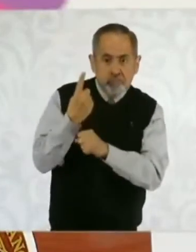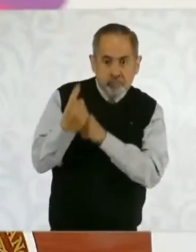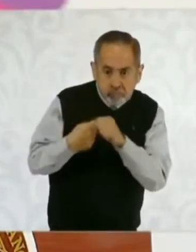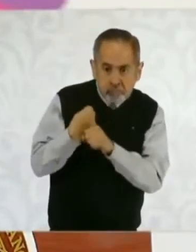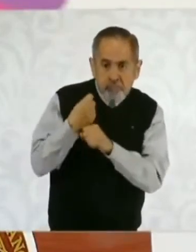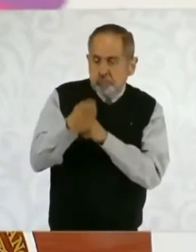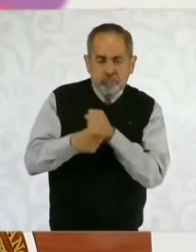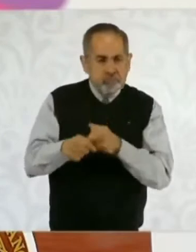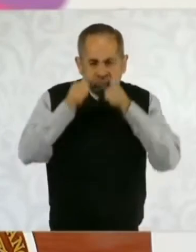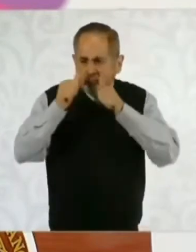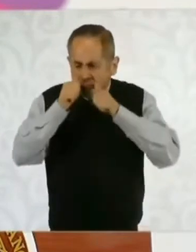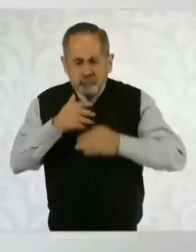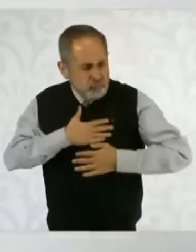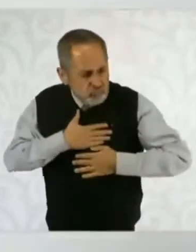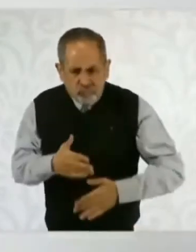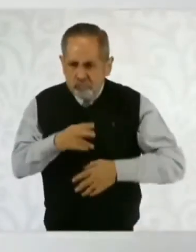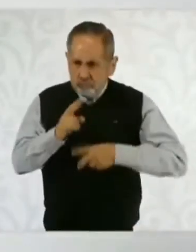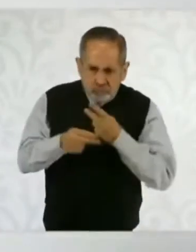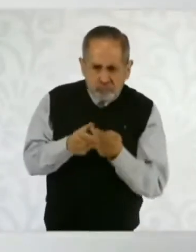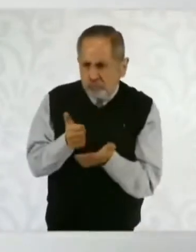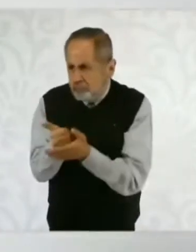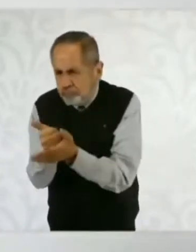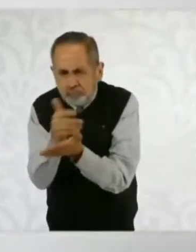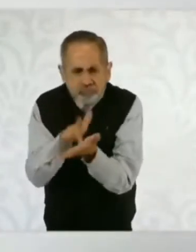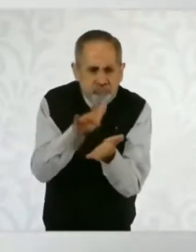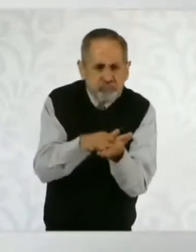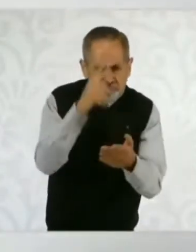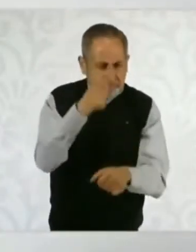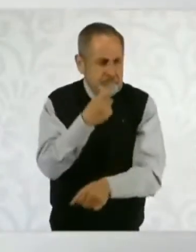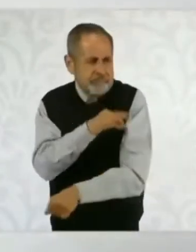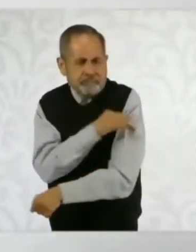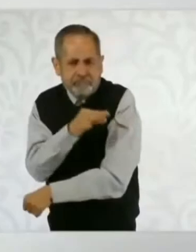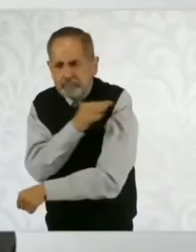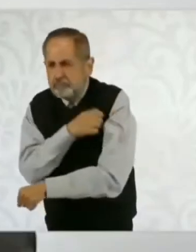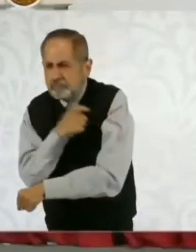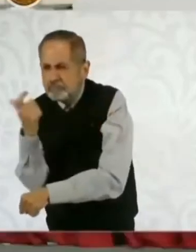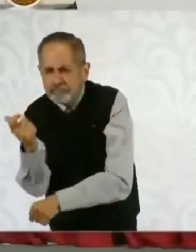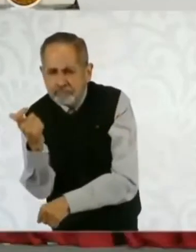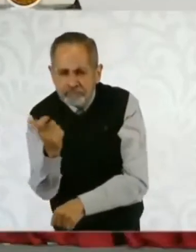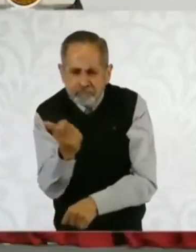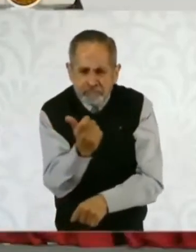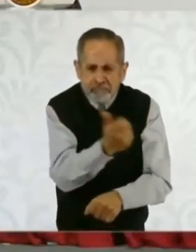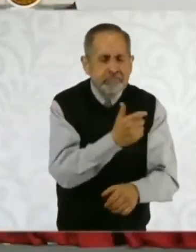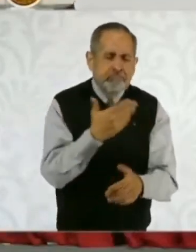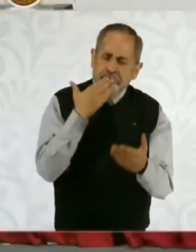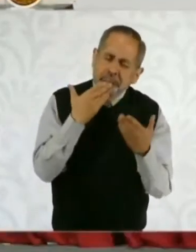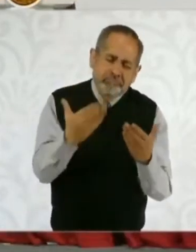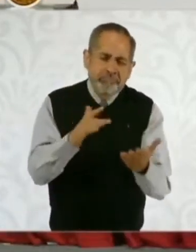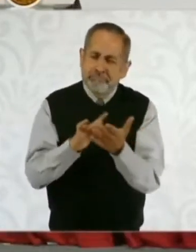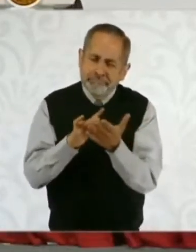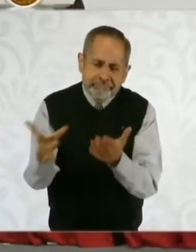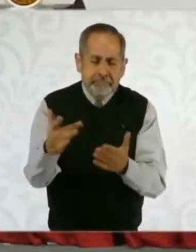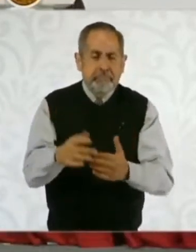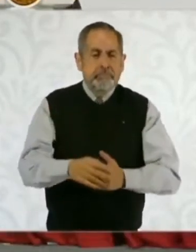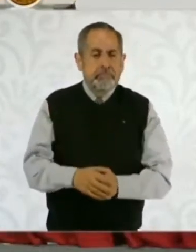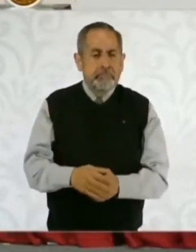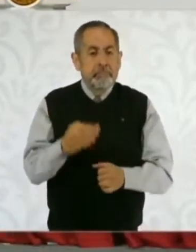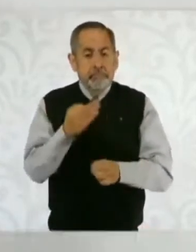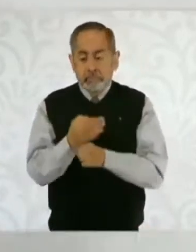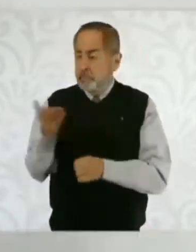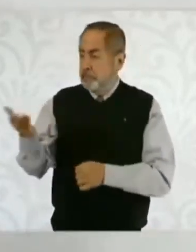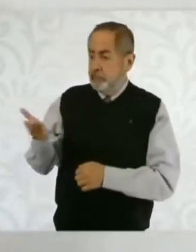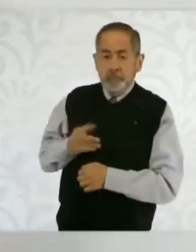con entrega y dedicación en estas campañas de inmunización. Hoy vamos a invitar a